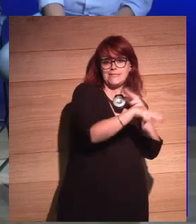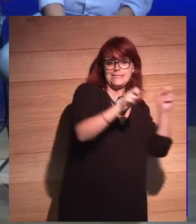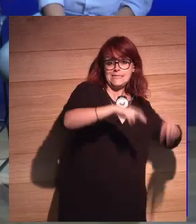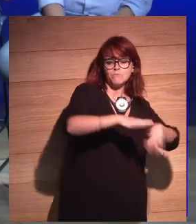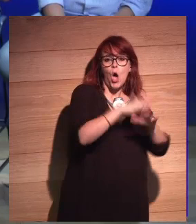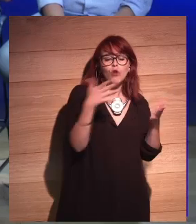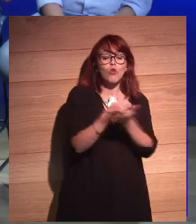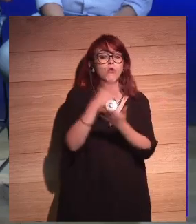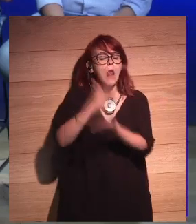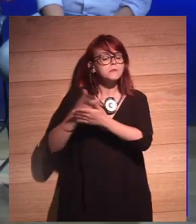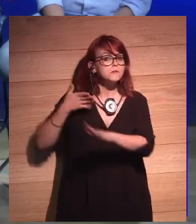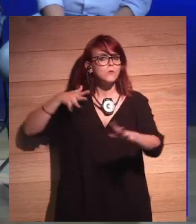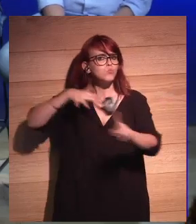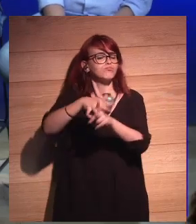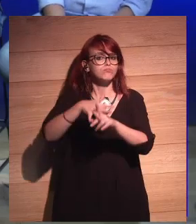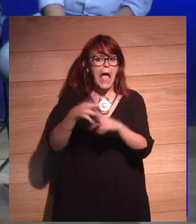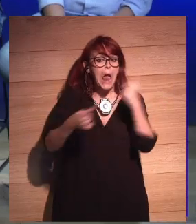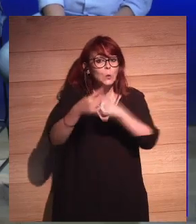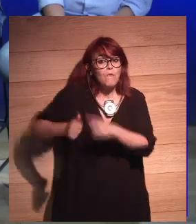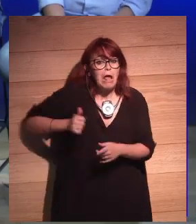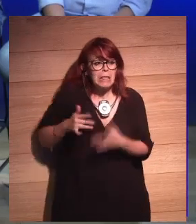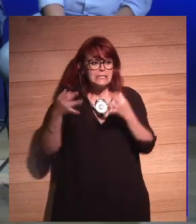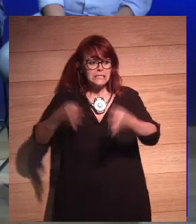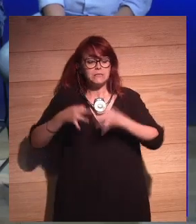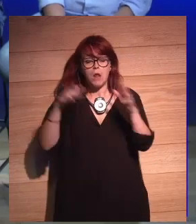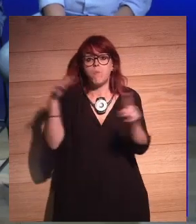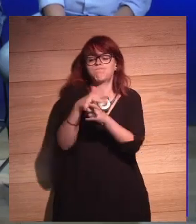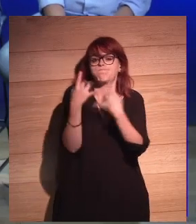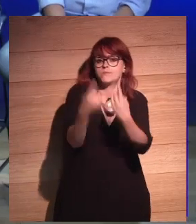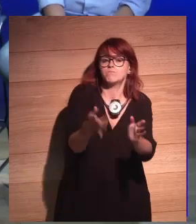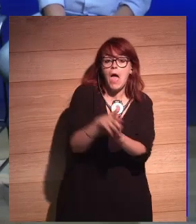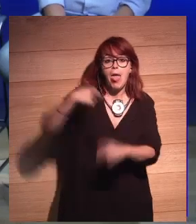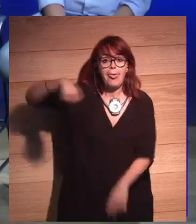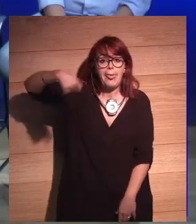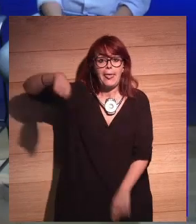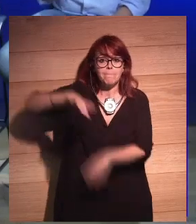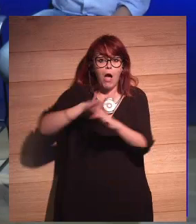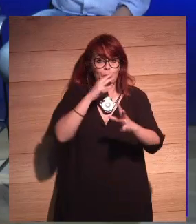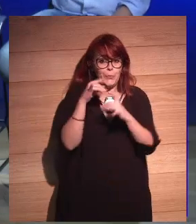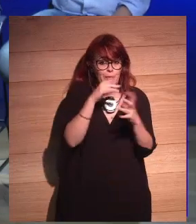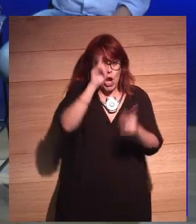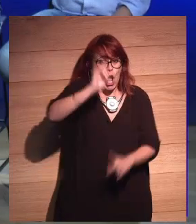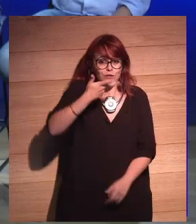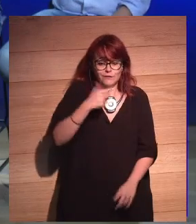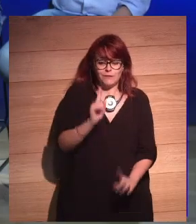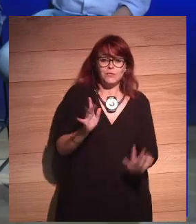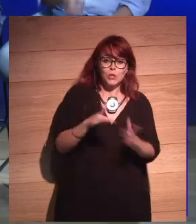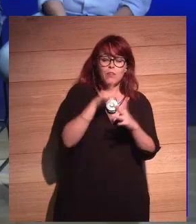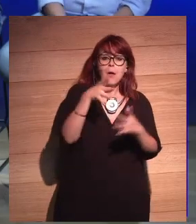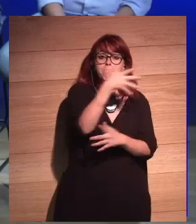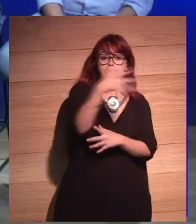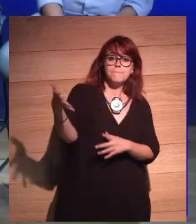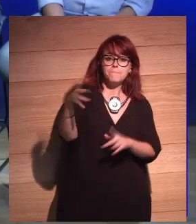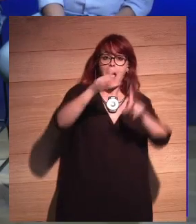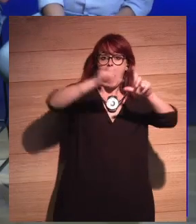día vinieron todos a clase, incluso algunos que nunca habían ido y tenían que usar la campanilla porque no sabían tocar ningún instrumento. Sus partituras,